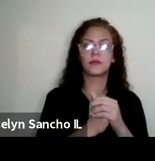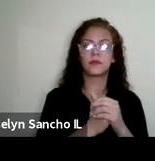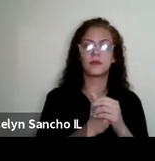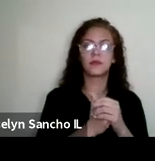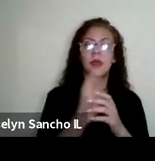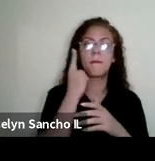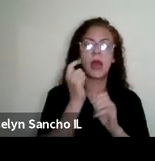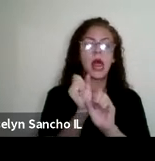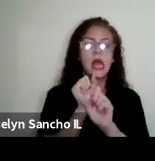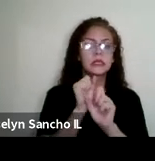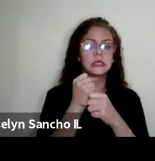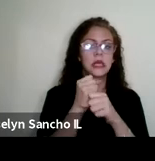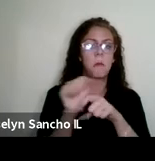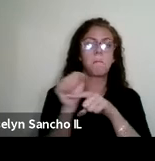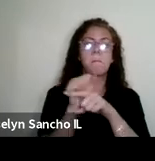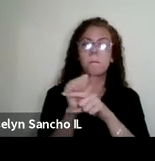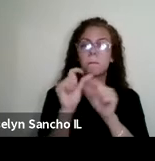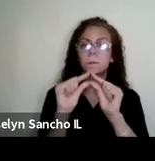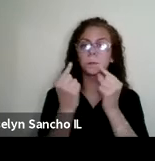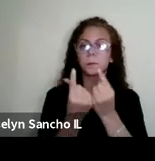Para hacer el ejercicio.